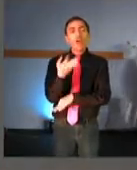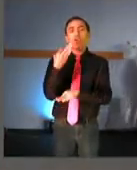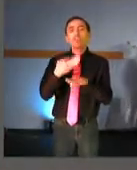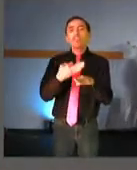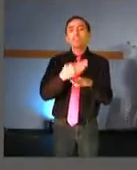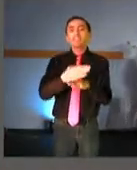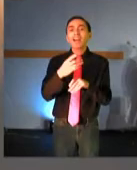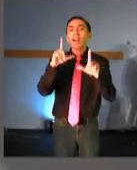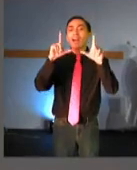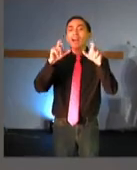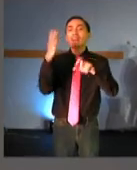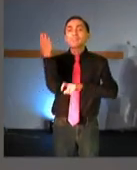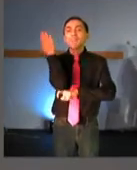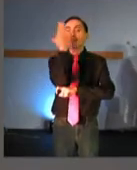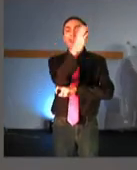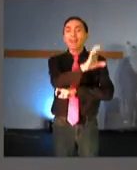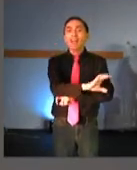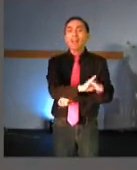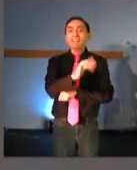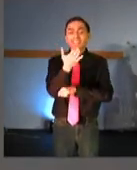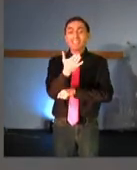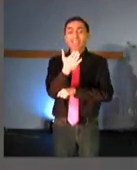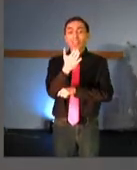foto, claro, vamos a tomarnos la foto con el libro.